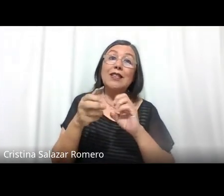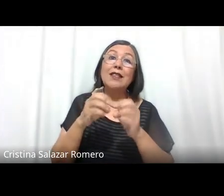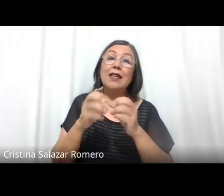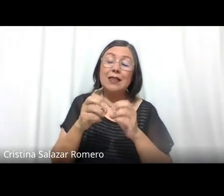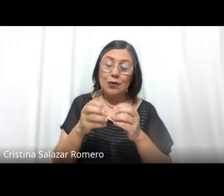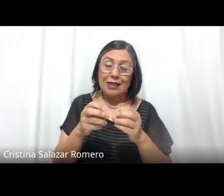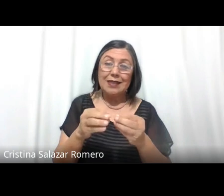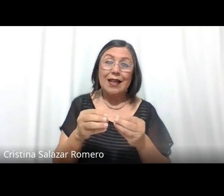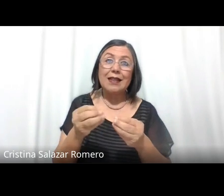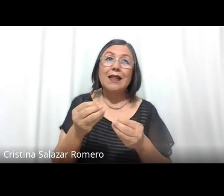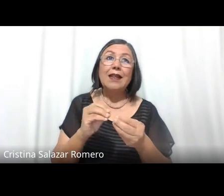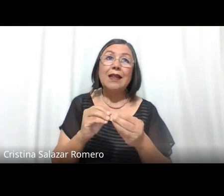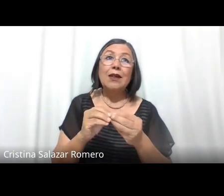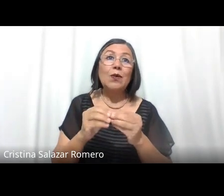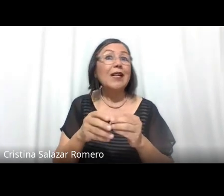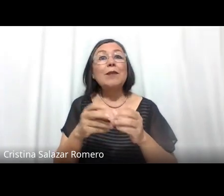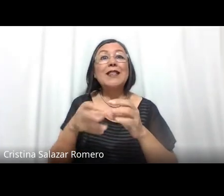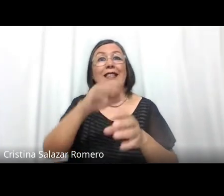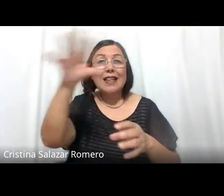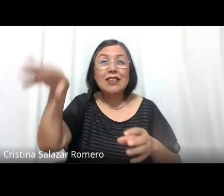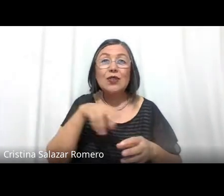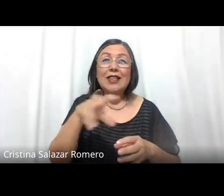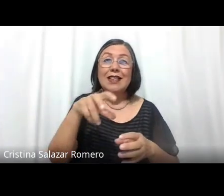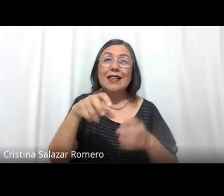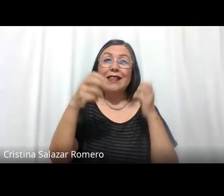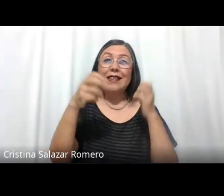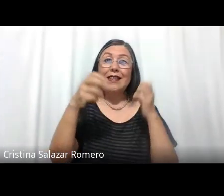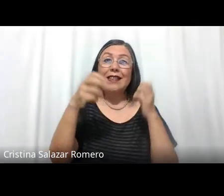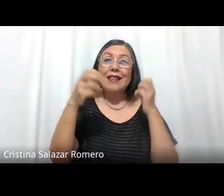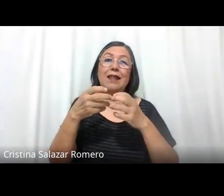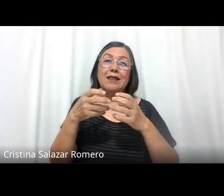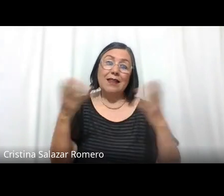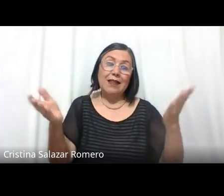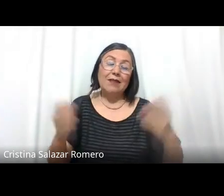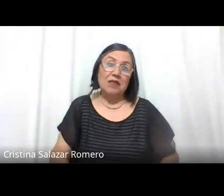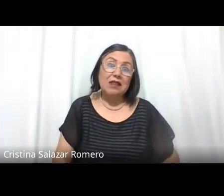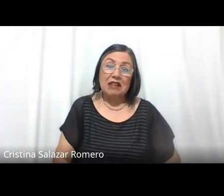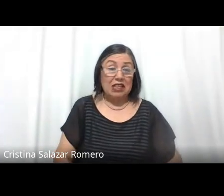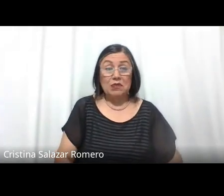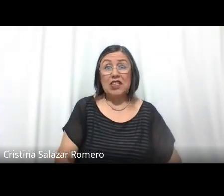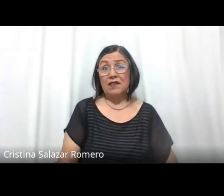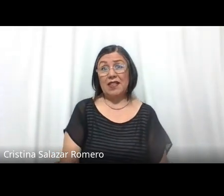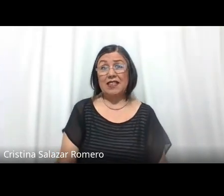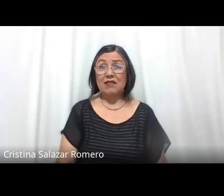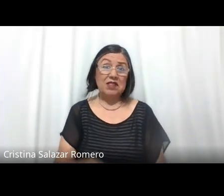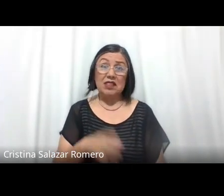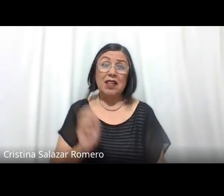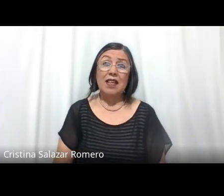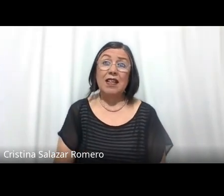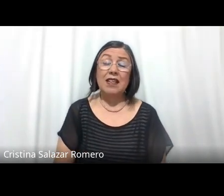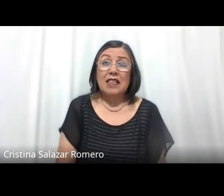signos es utilizar una representación de la realidad y que tiene mucha referencia,